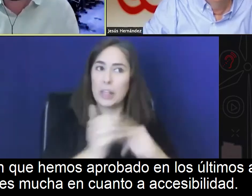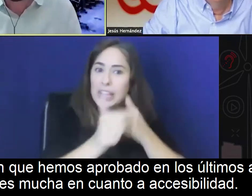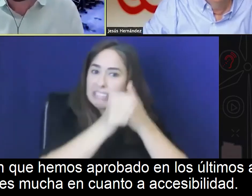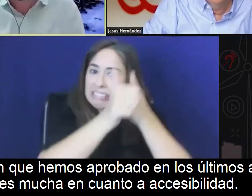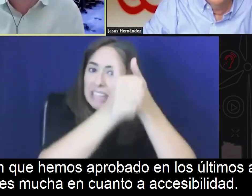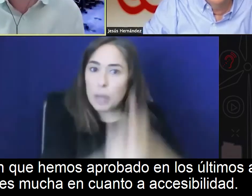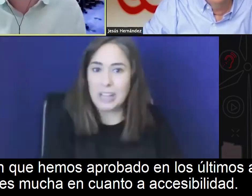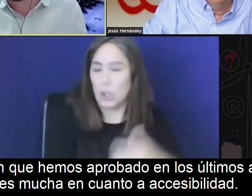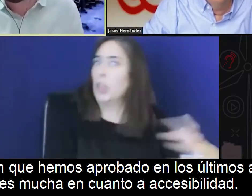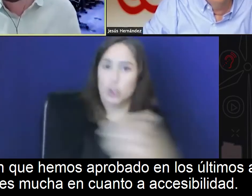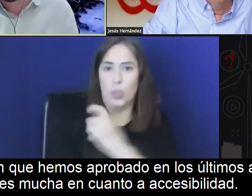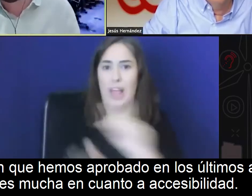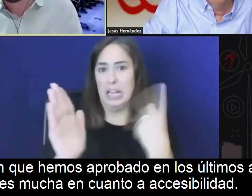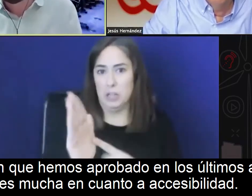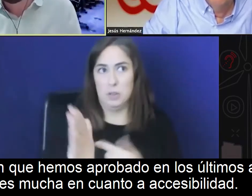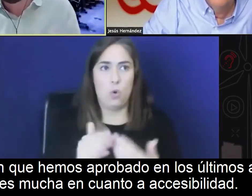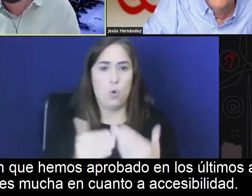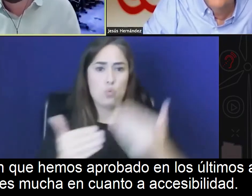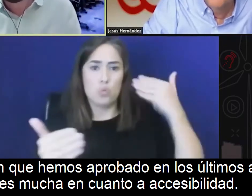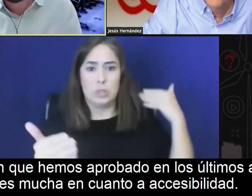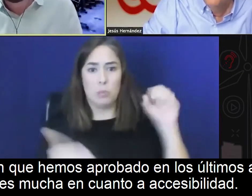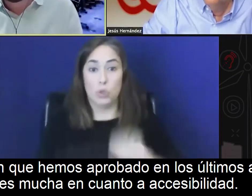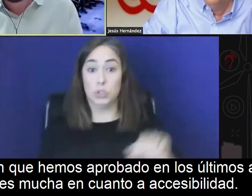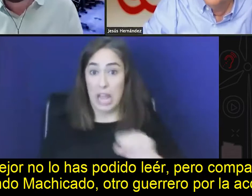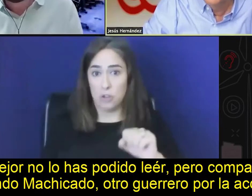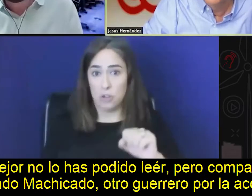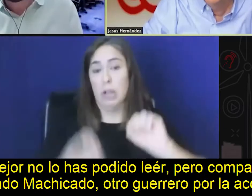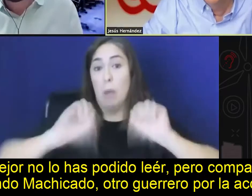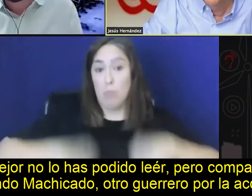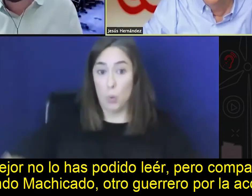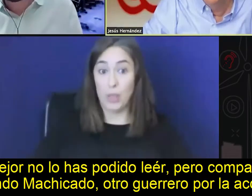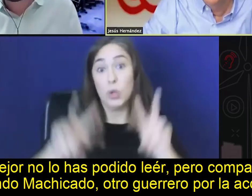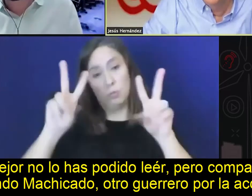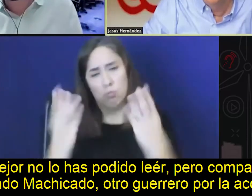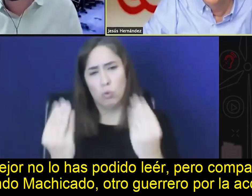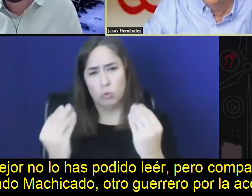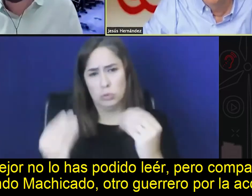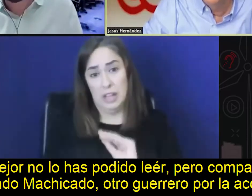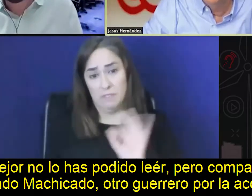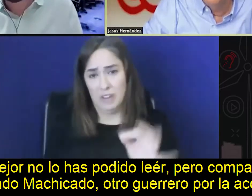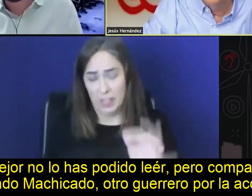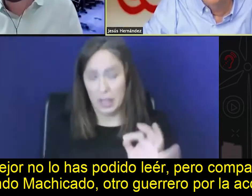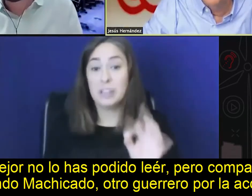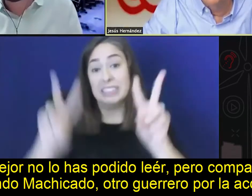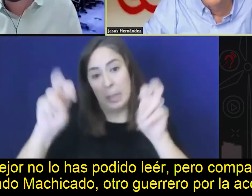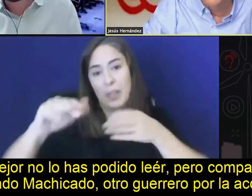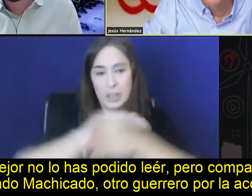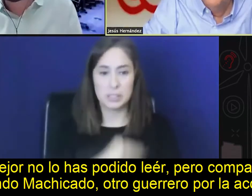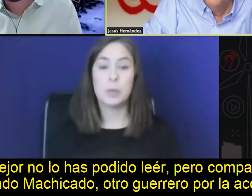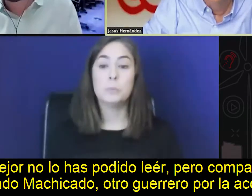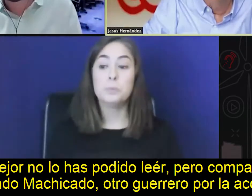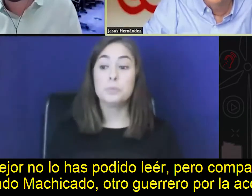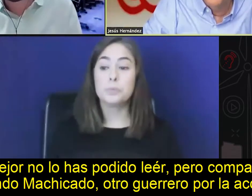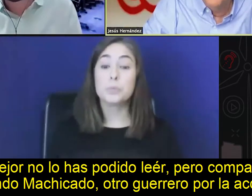mucha, la verdad, en cuanto a accesibilidad. Sin duda. Oye, a lo mejor no lo has podido leer, pero comparto lo que ha puesto Fernando